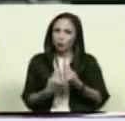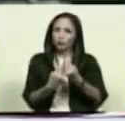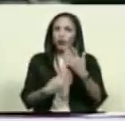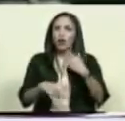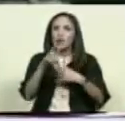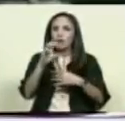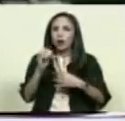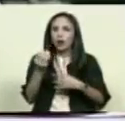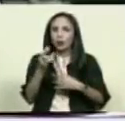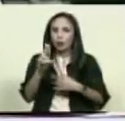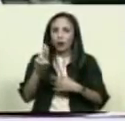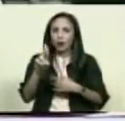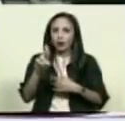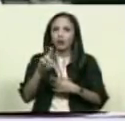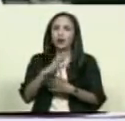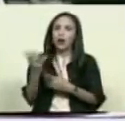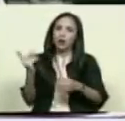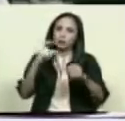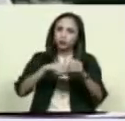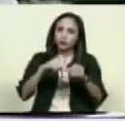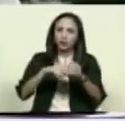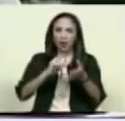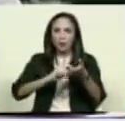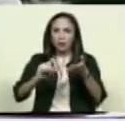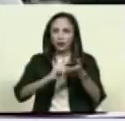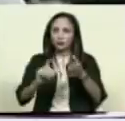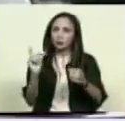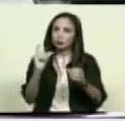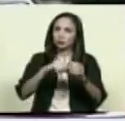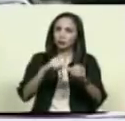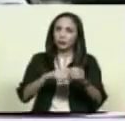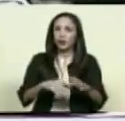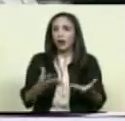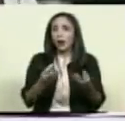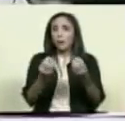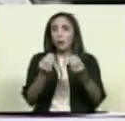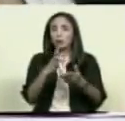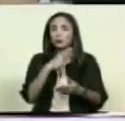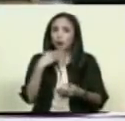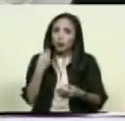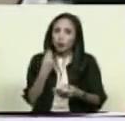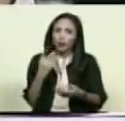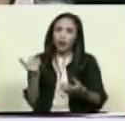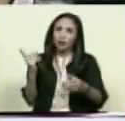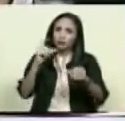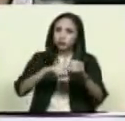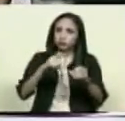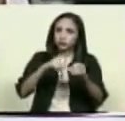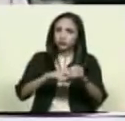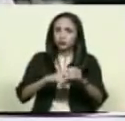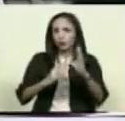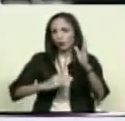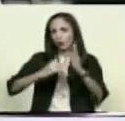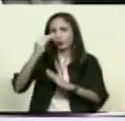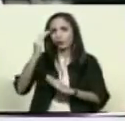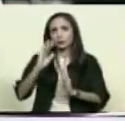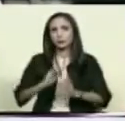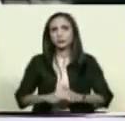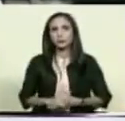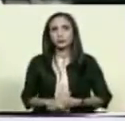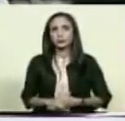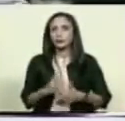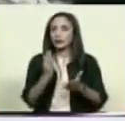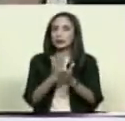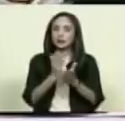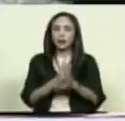BQR, presidente, que podamos incorporar en todo el territorio nacional a los cientos de miles de jóvenes para alcanzar o superar, como siempre usted nos ha